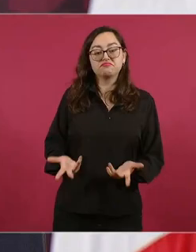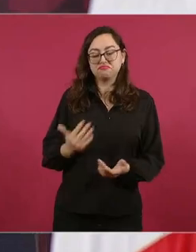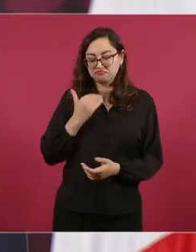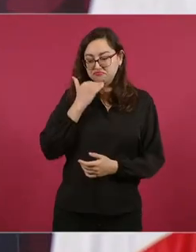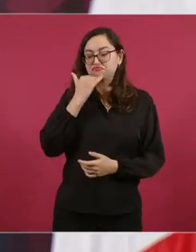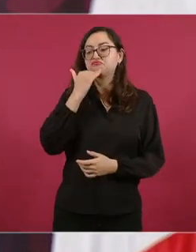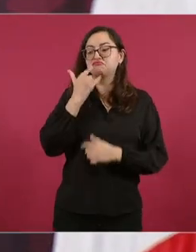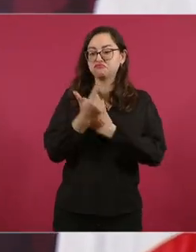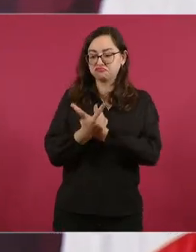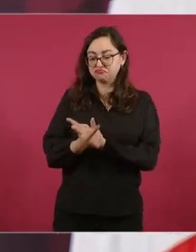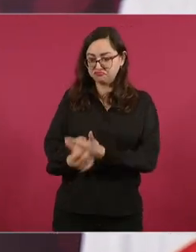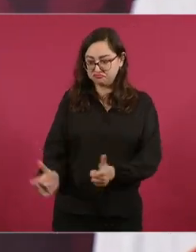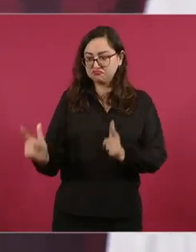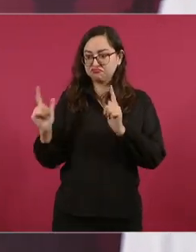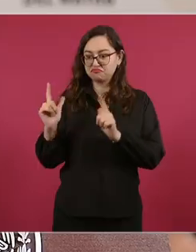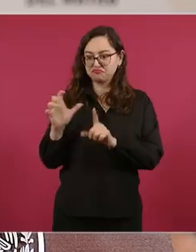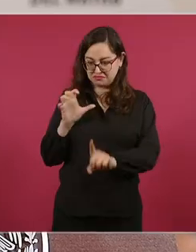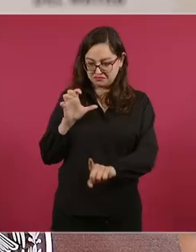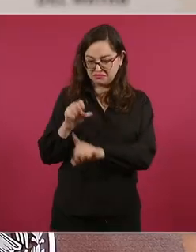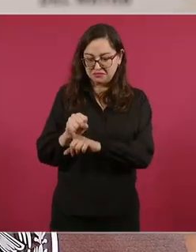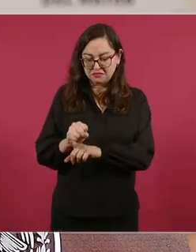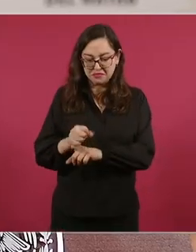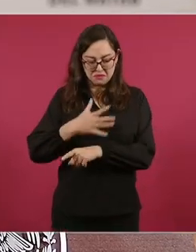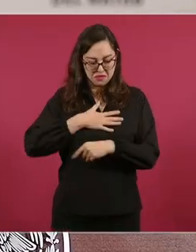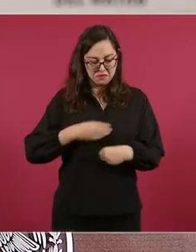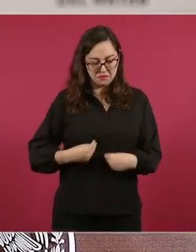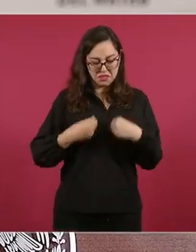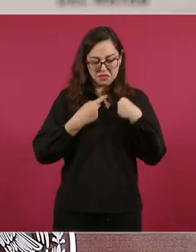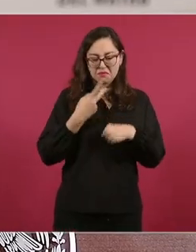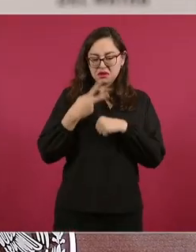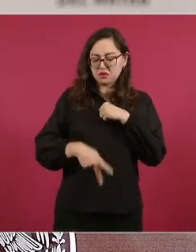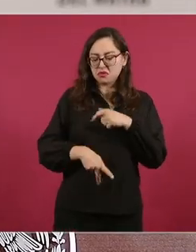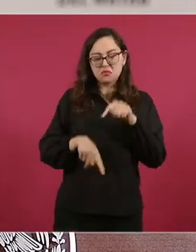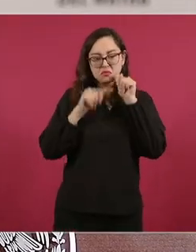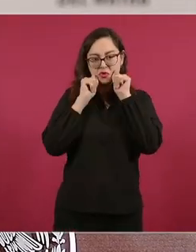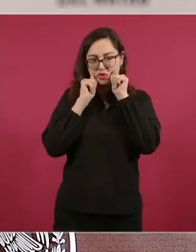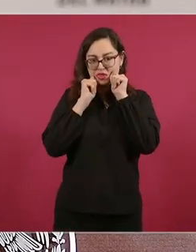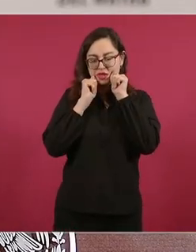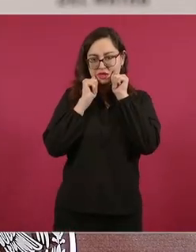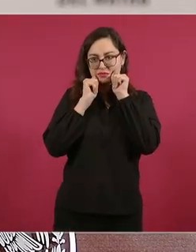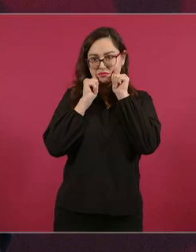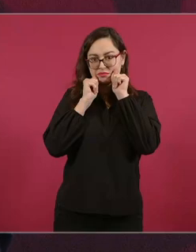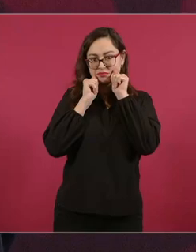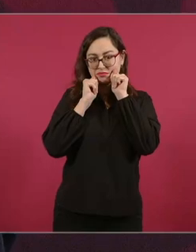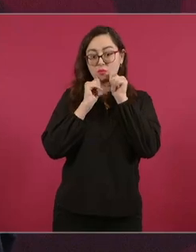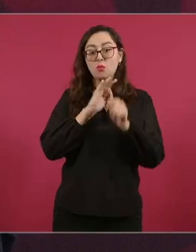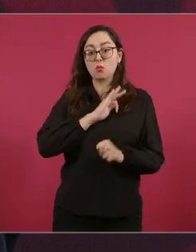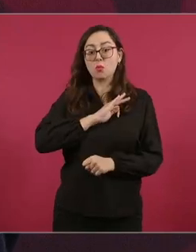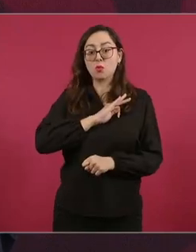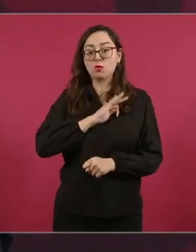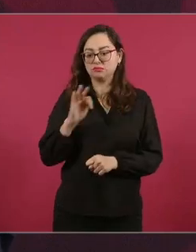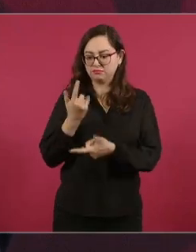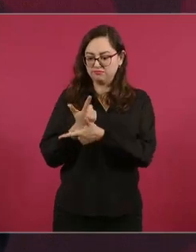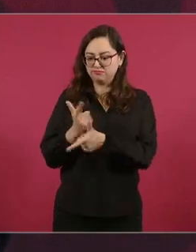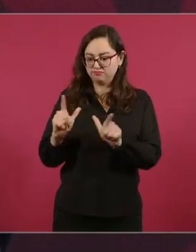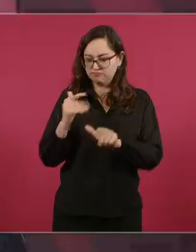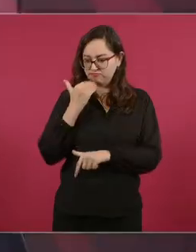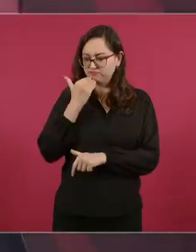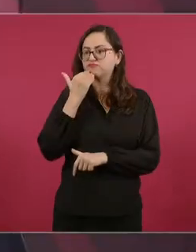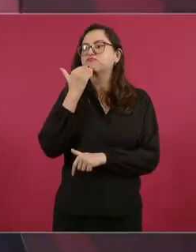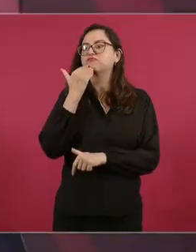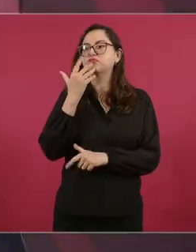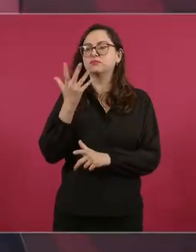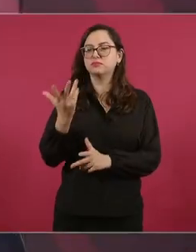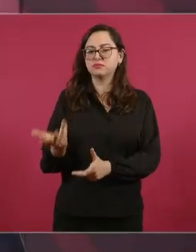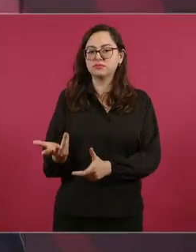pueden poner en riesgo, se puede poner en riesgo hasta la vida por la libertad y la dignidad,